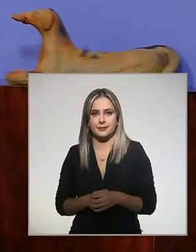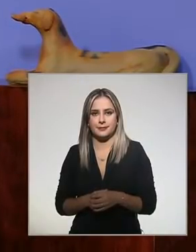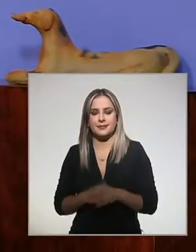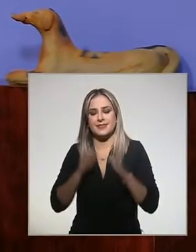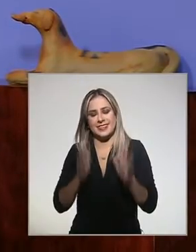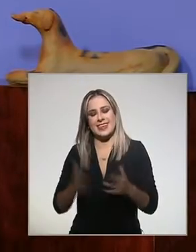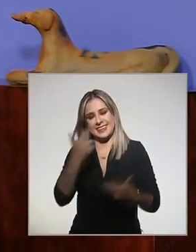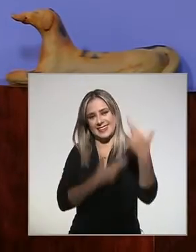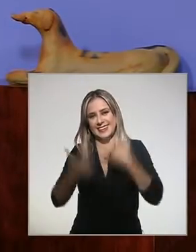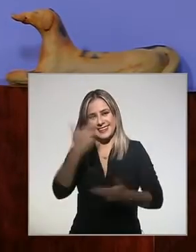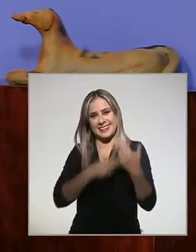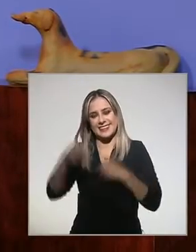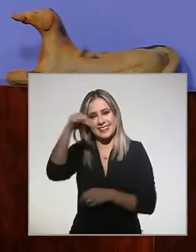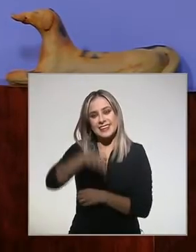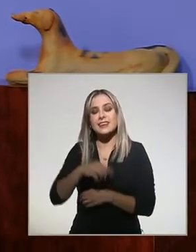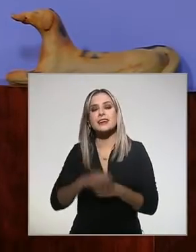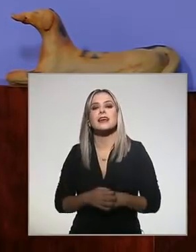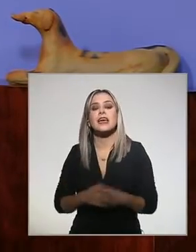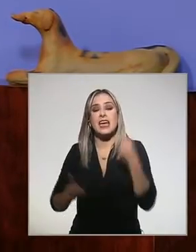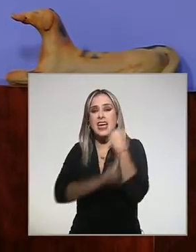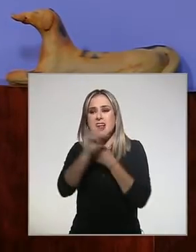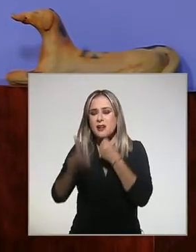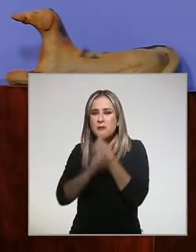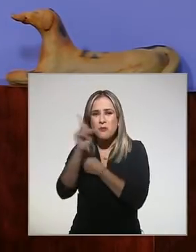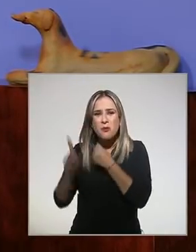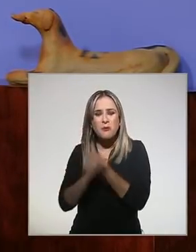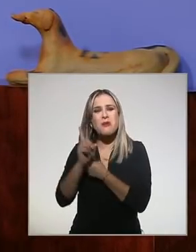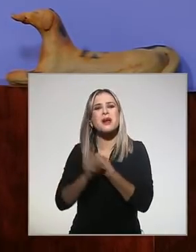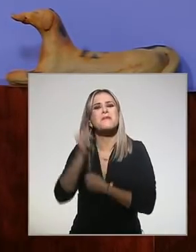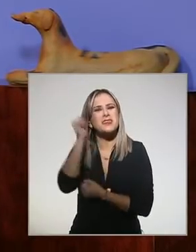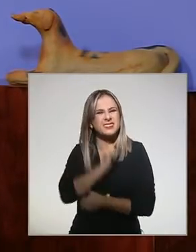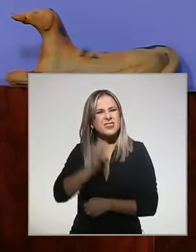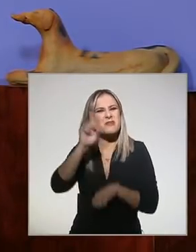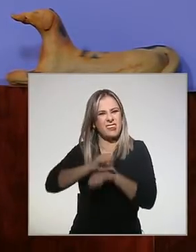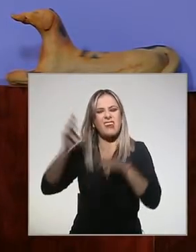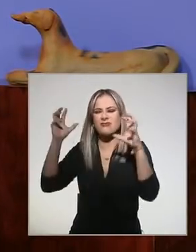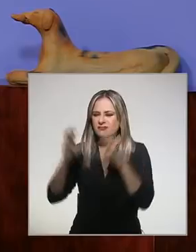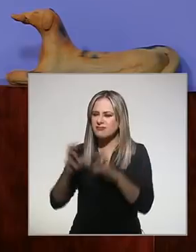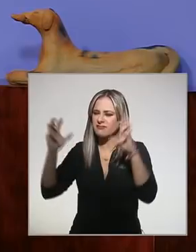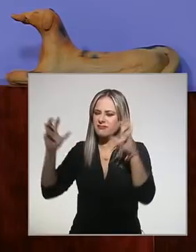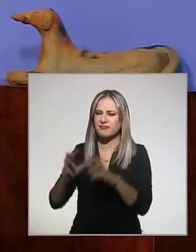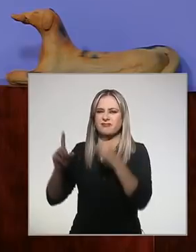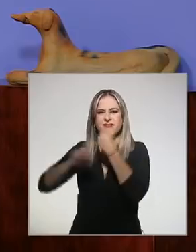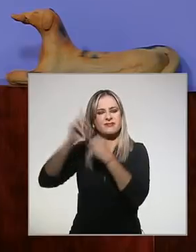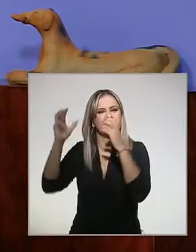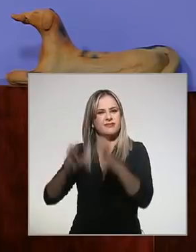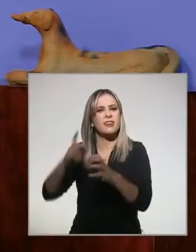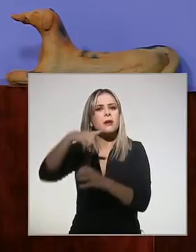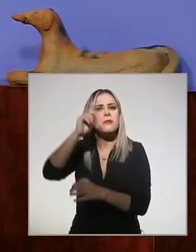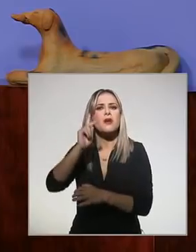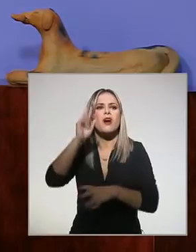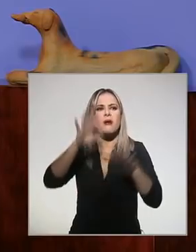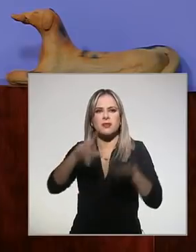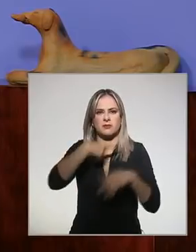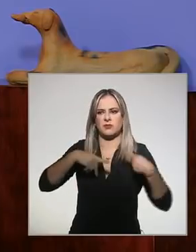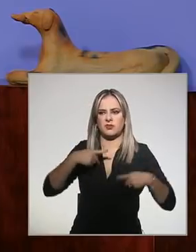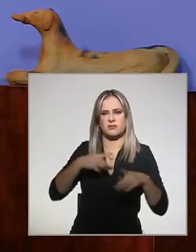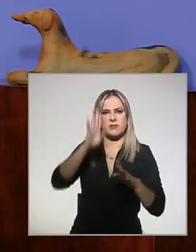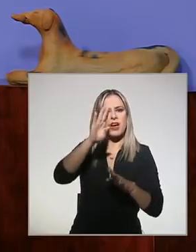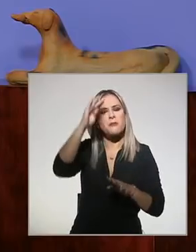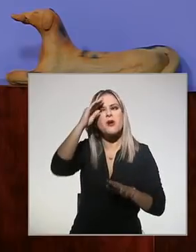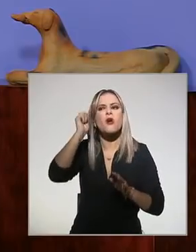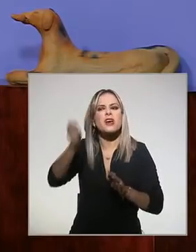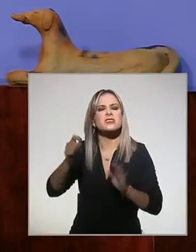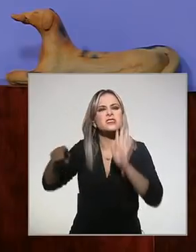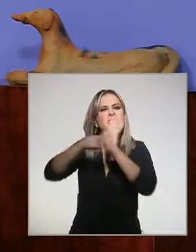Estamos de regreso. El conflicto es algo a lo que nos enfrentamos diario, pero hemos aprendido a verlo de manera negativa, como algo que